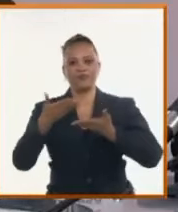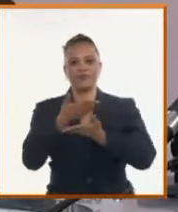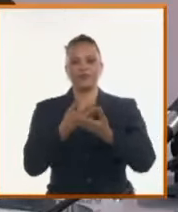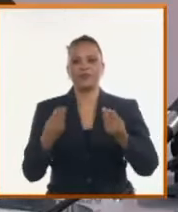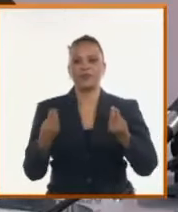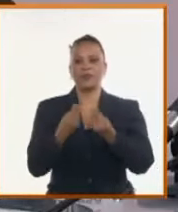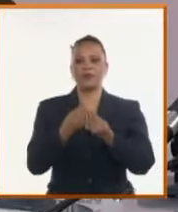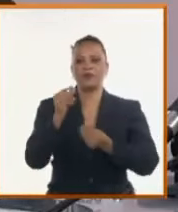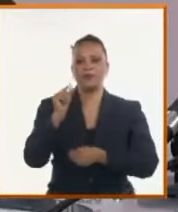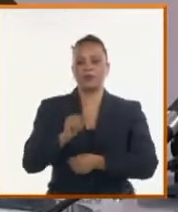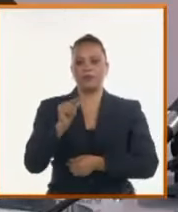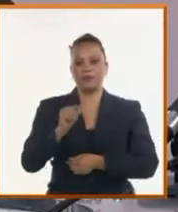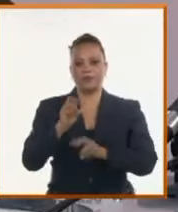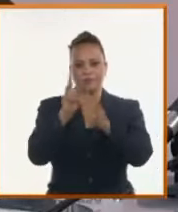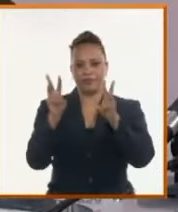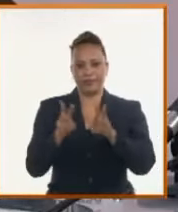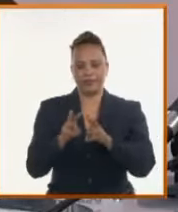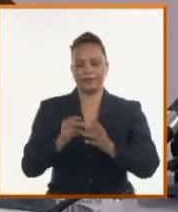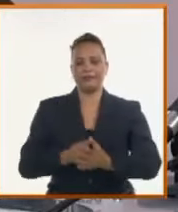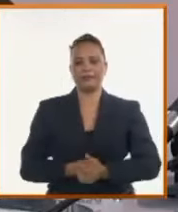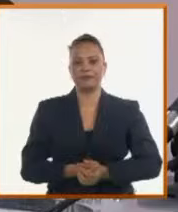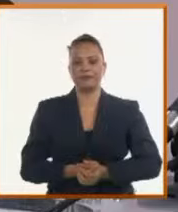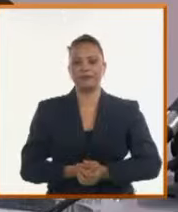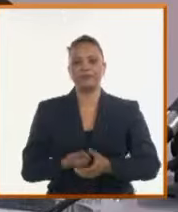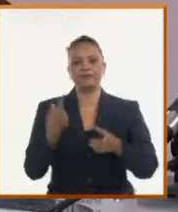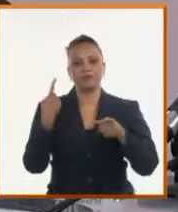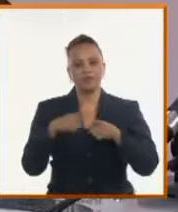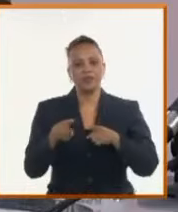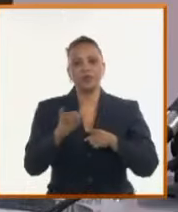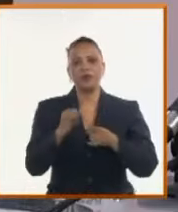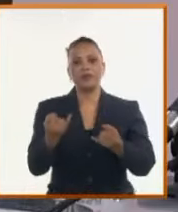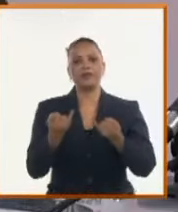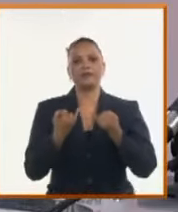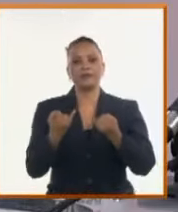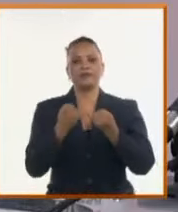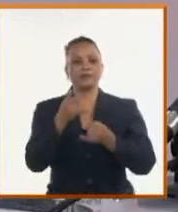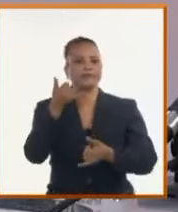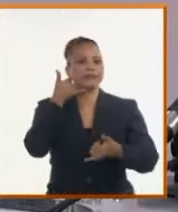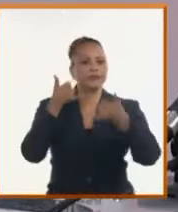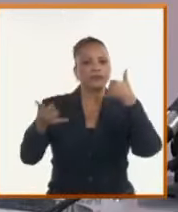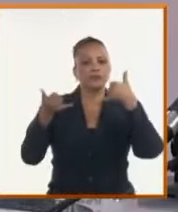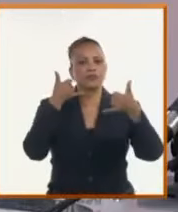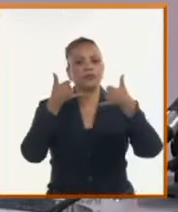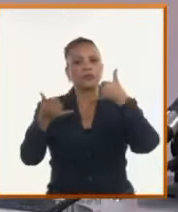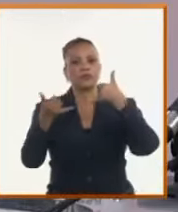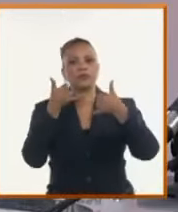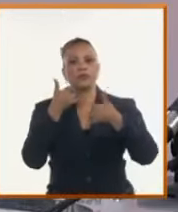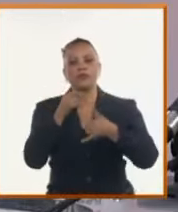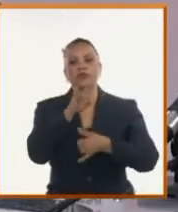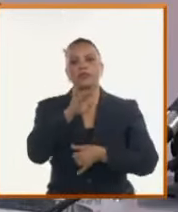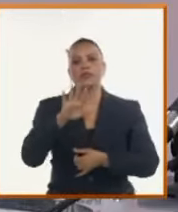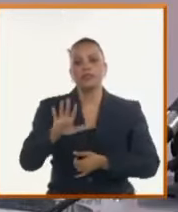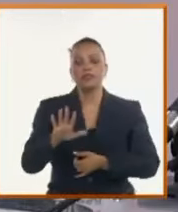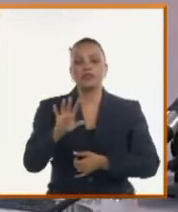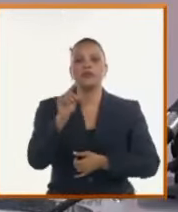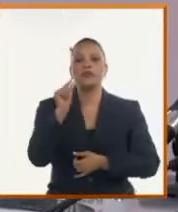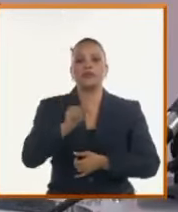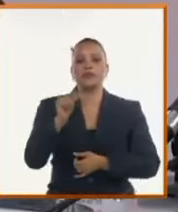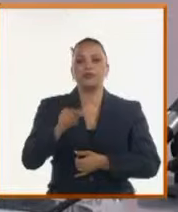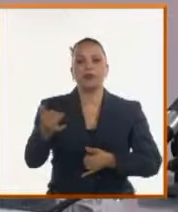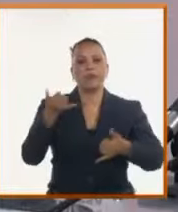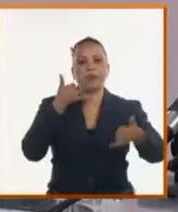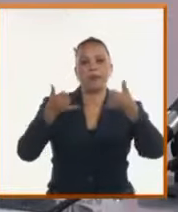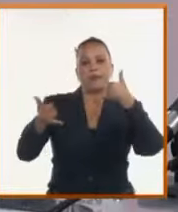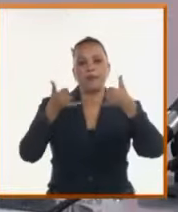internautas y también pues hemos recibido numerosas llamadas telefónicas unas 25 llamadas telefónicas de ustedes en la